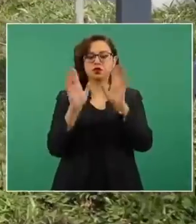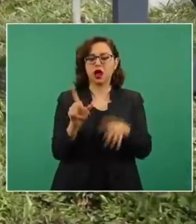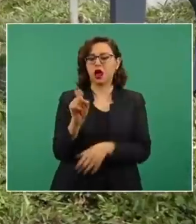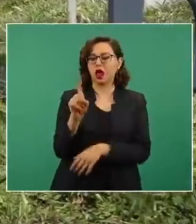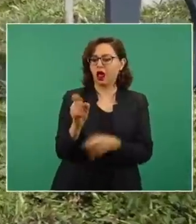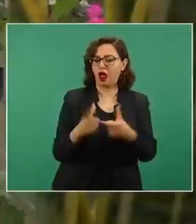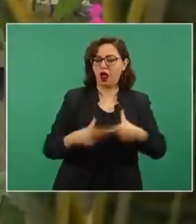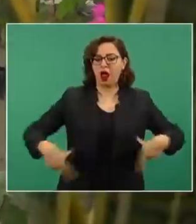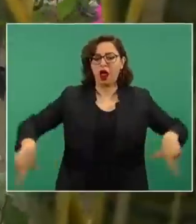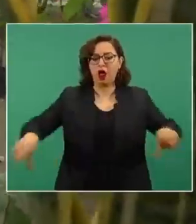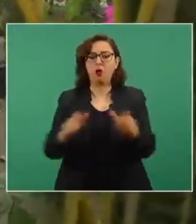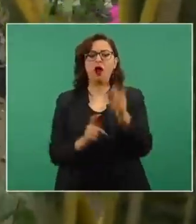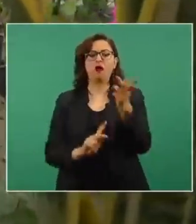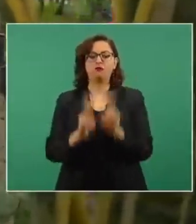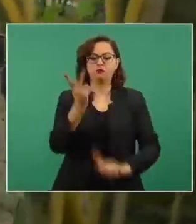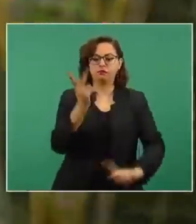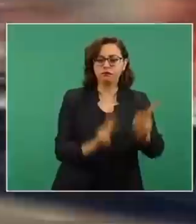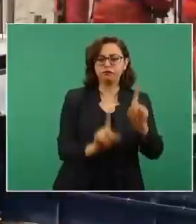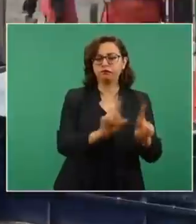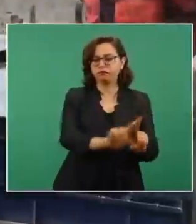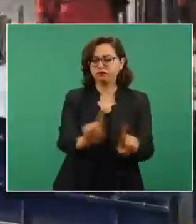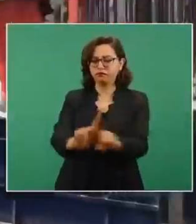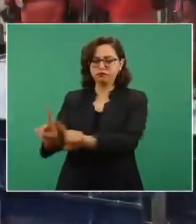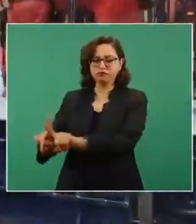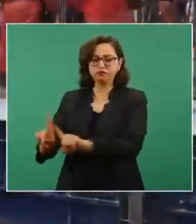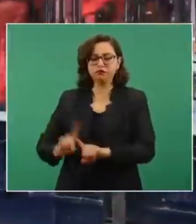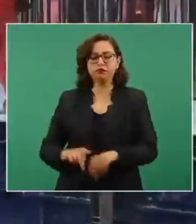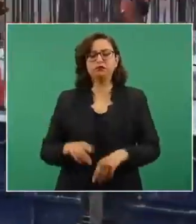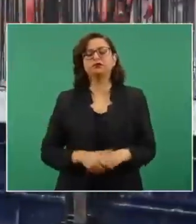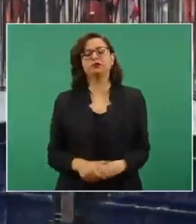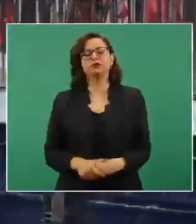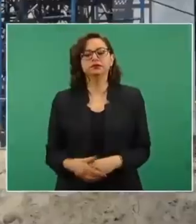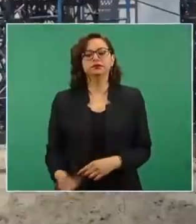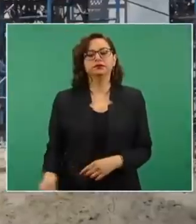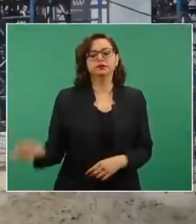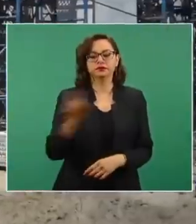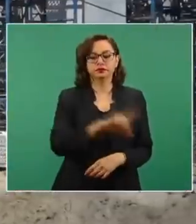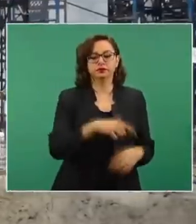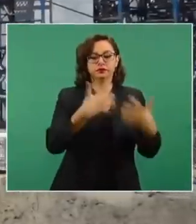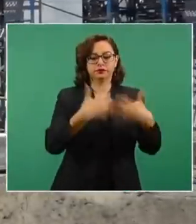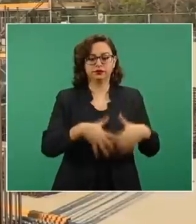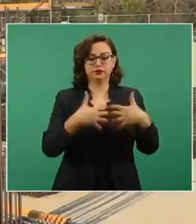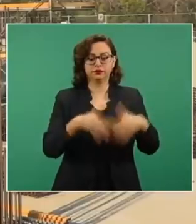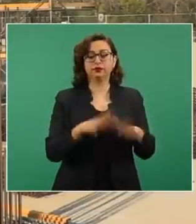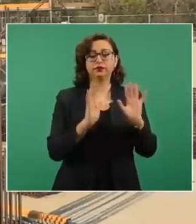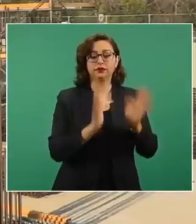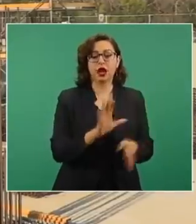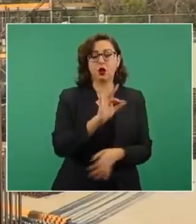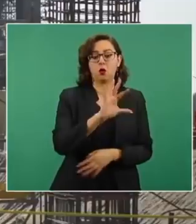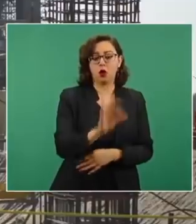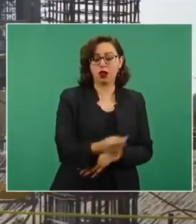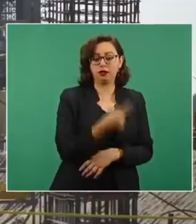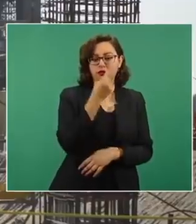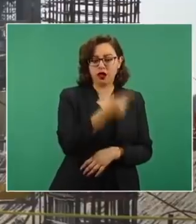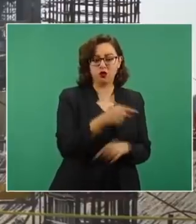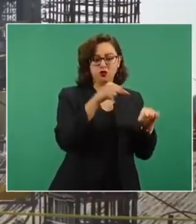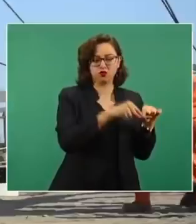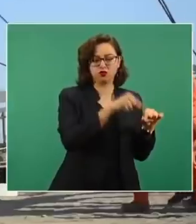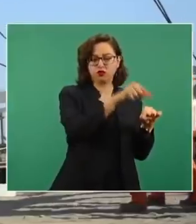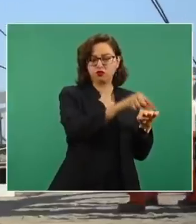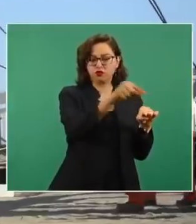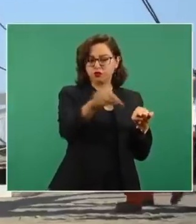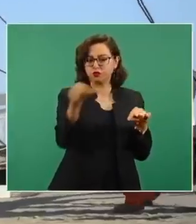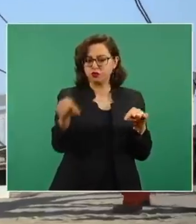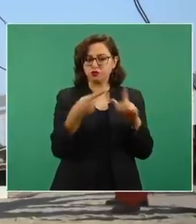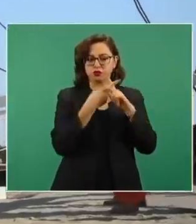y sembrado de pasto y plantas de ornato. En las plantas químicas de proceso, en el paquete 1, ya son 41 los frentes de trabajo que se encuentran